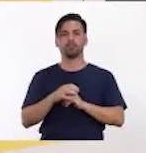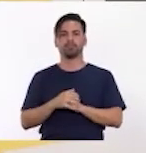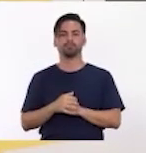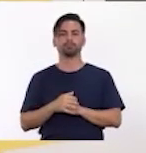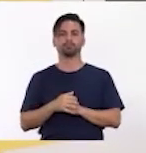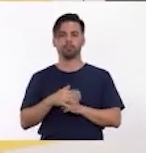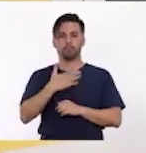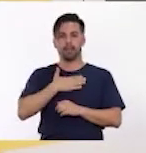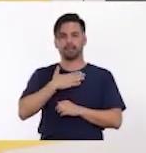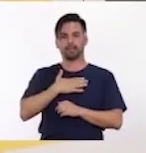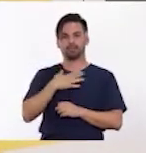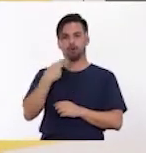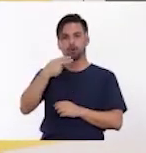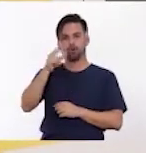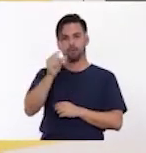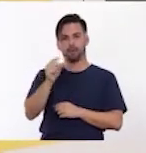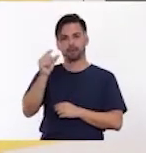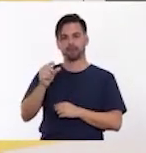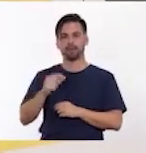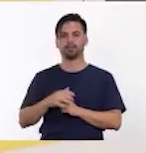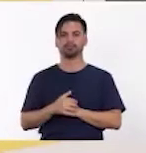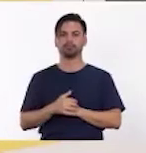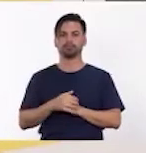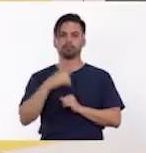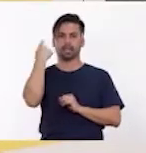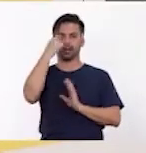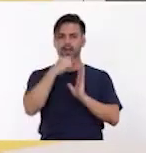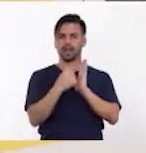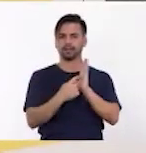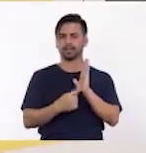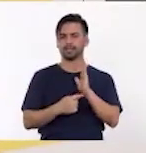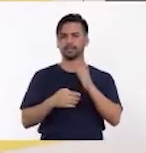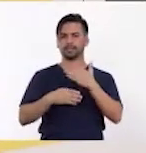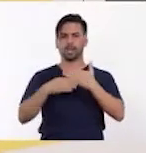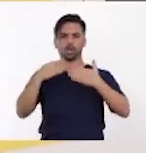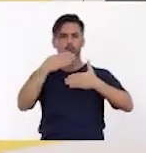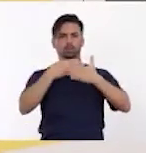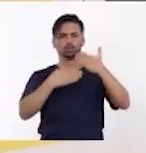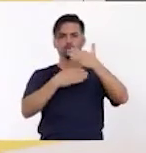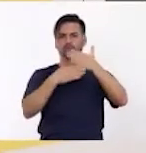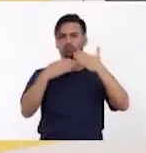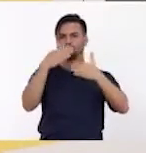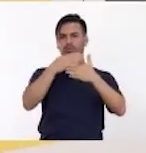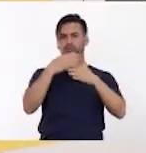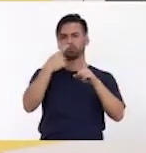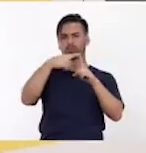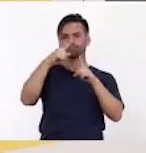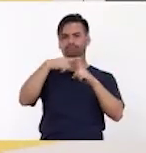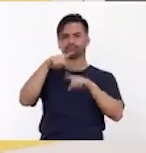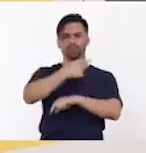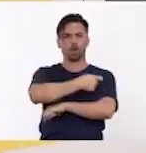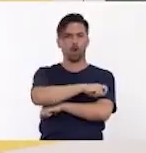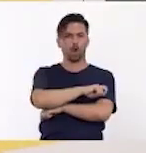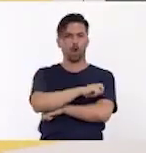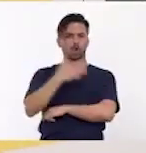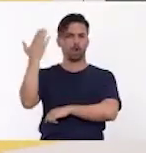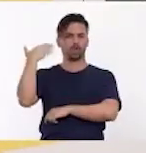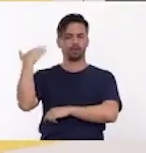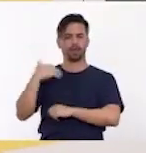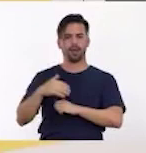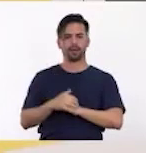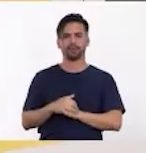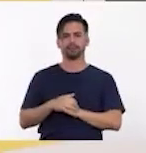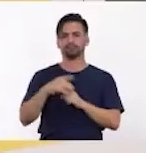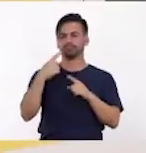en su creación, en sus construcciones coloniales y otras que le permiten